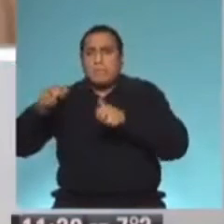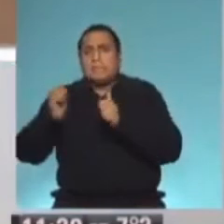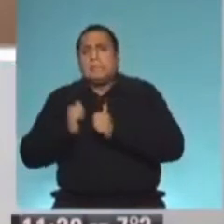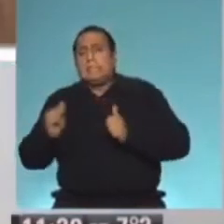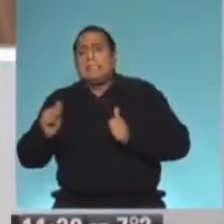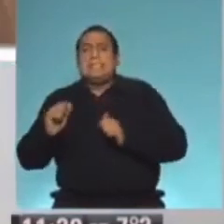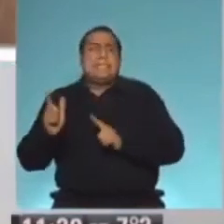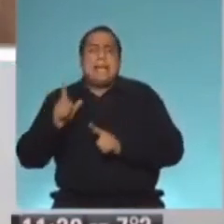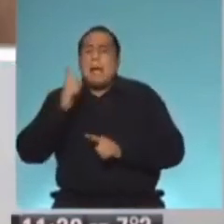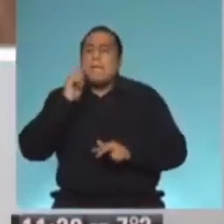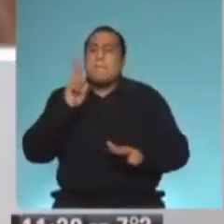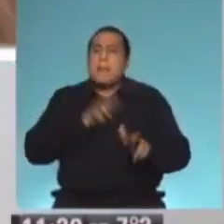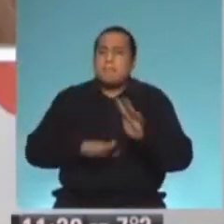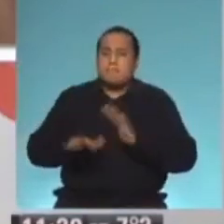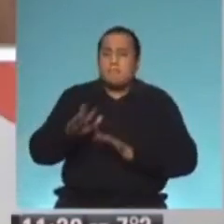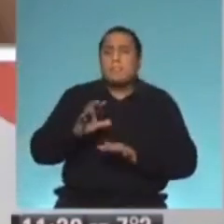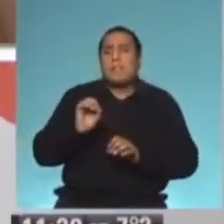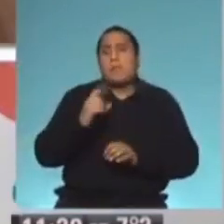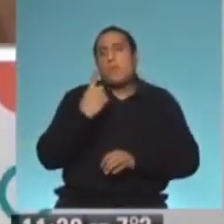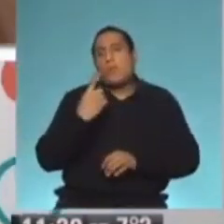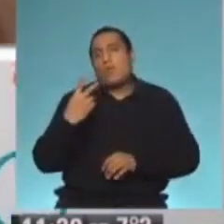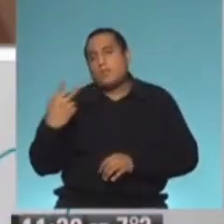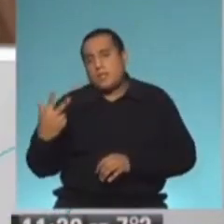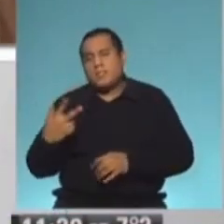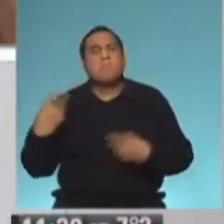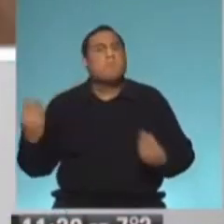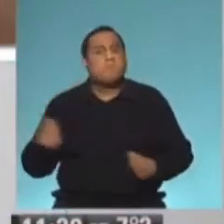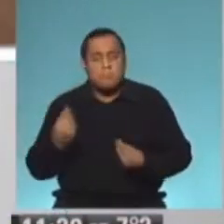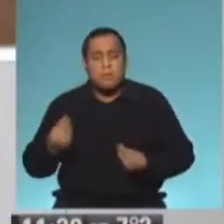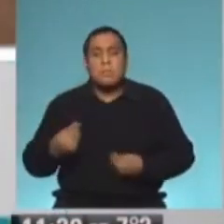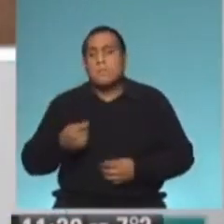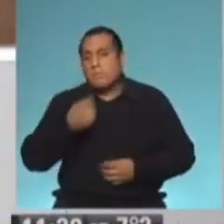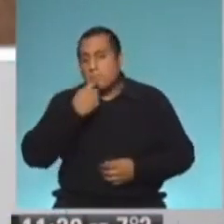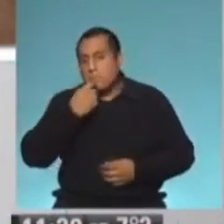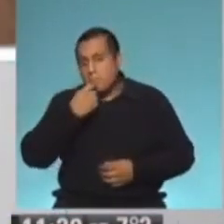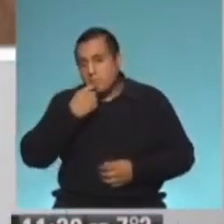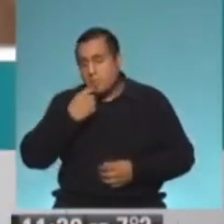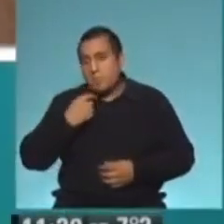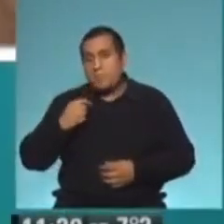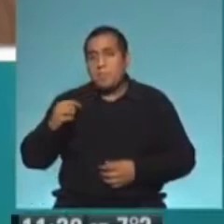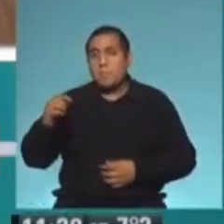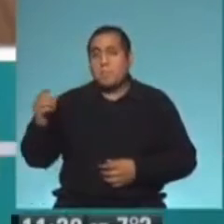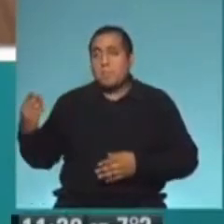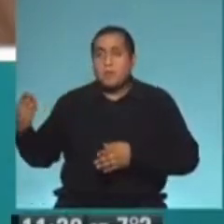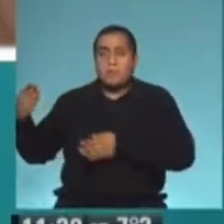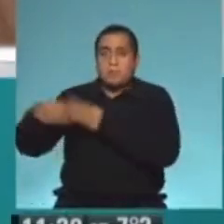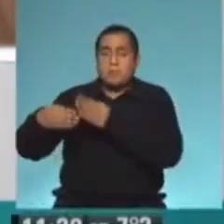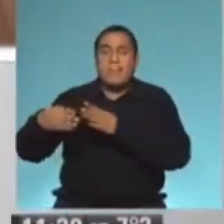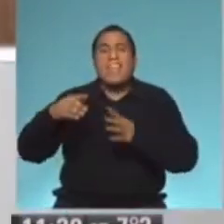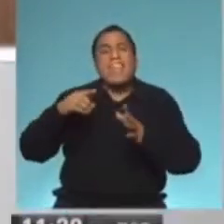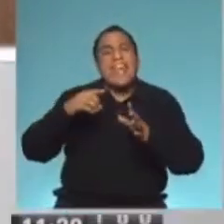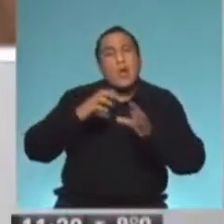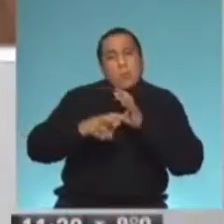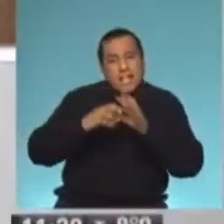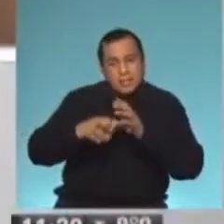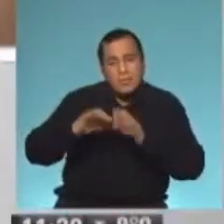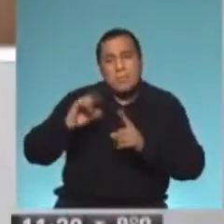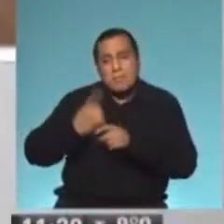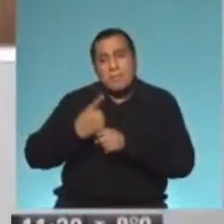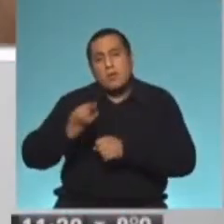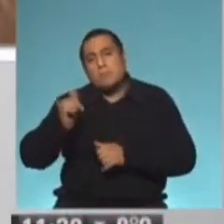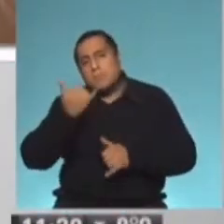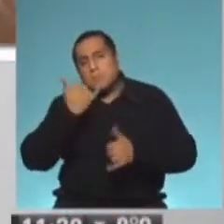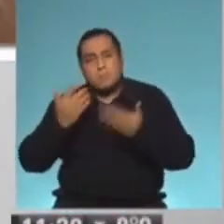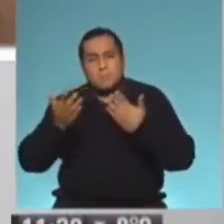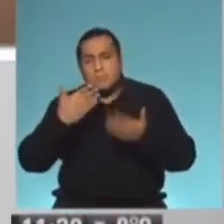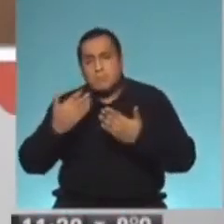ya la llamamos estrategia 1, 2, 3, en las que toman contacto el paciente a través del centro de comunicación Posadas, se hace